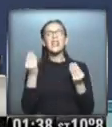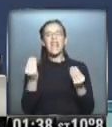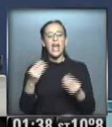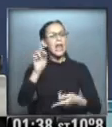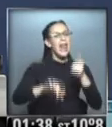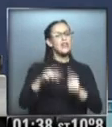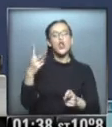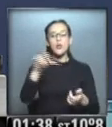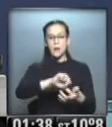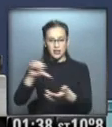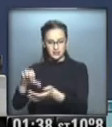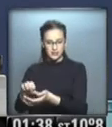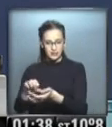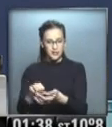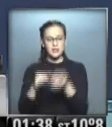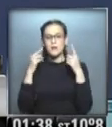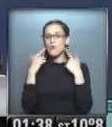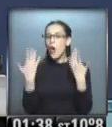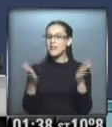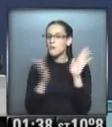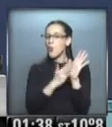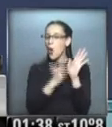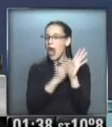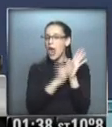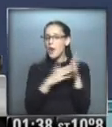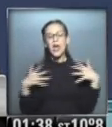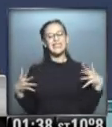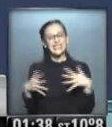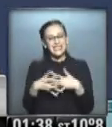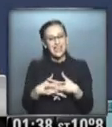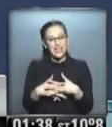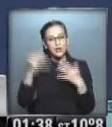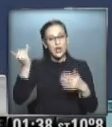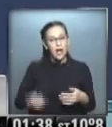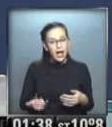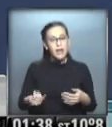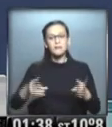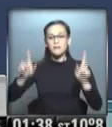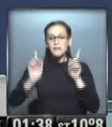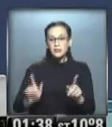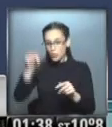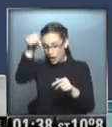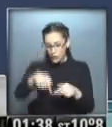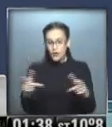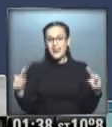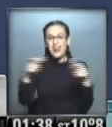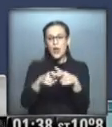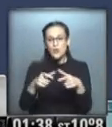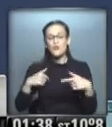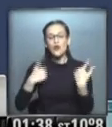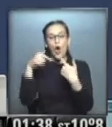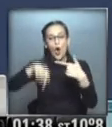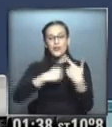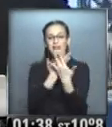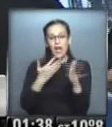más cabal de esta integración, de esta necesidad de integración, es esto que estamos inaugurando hoy.